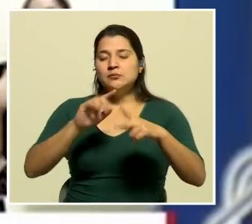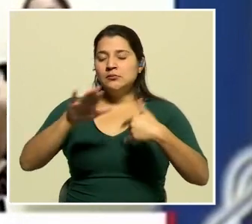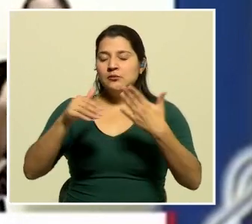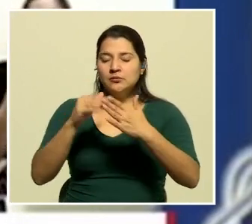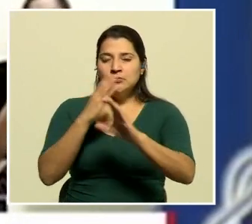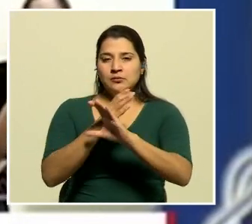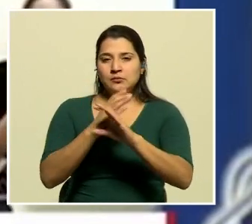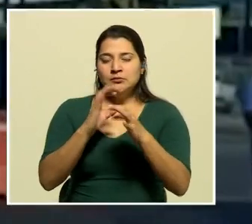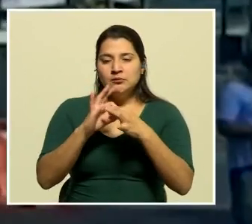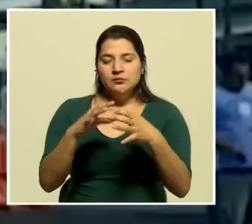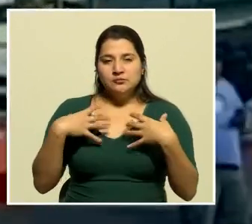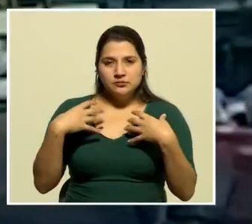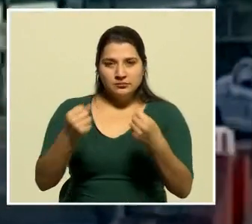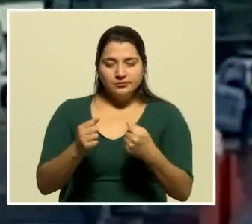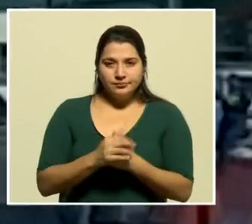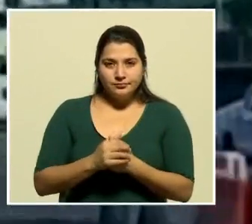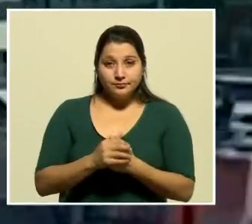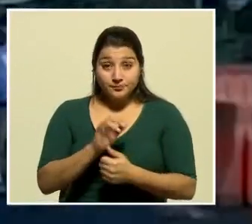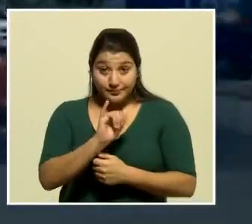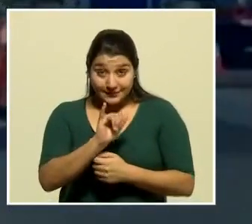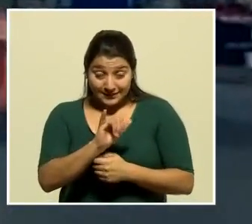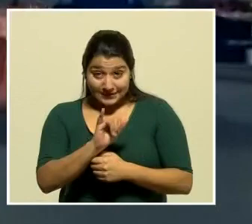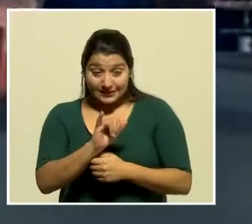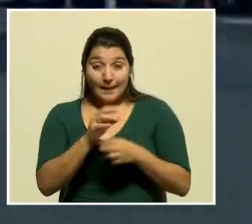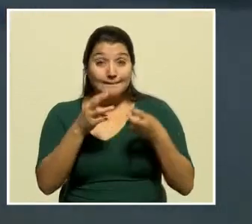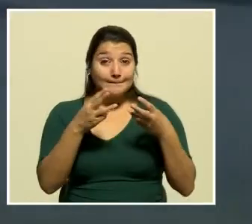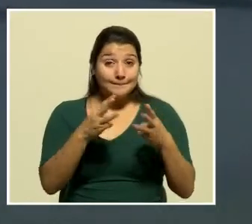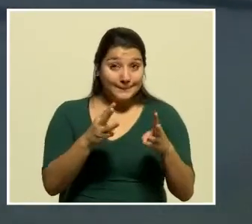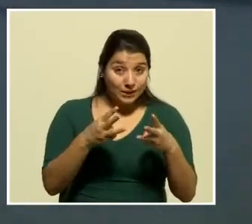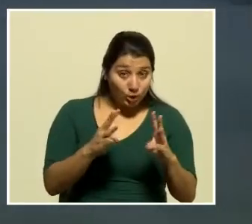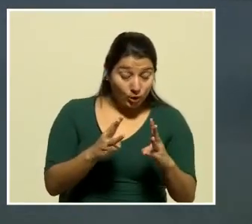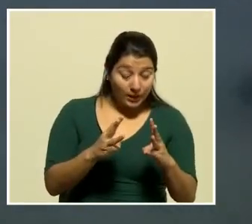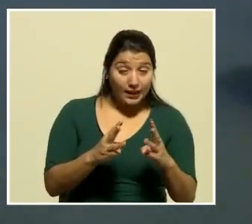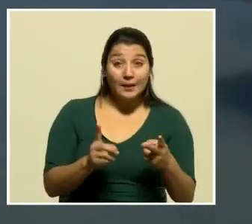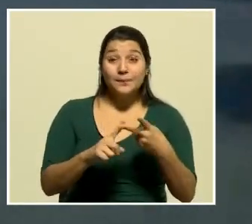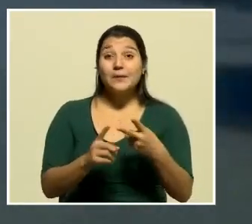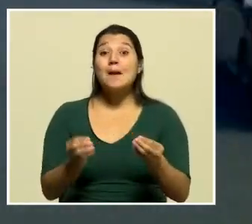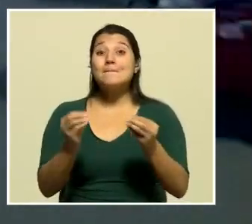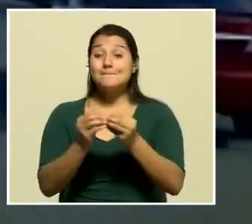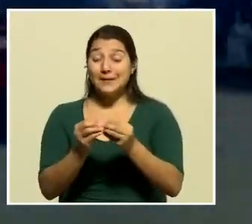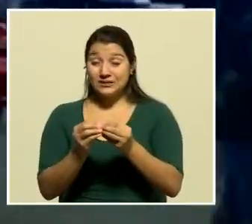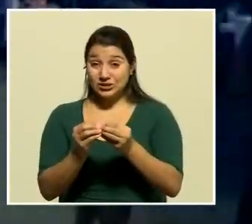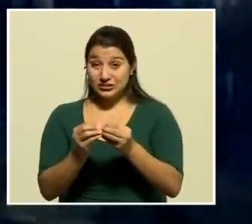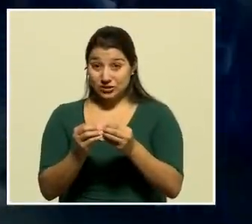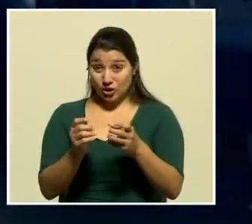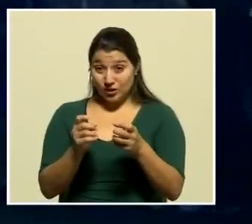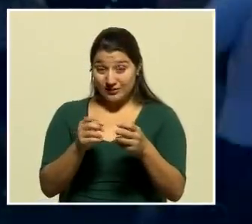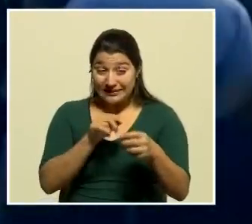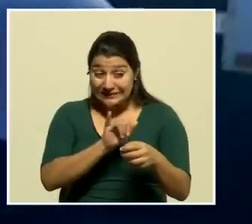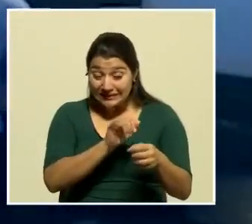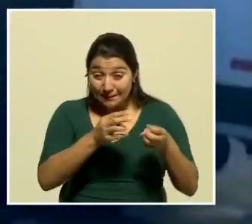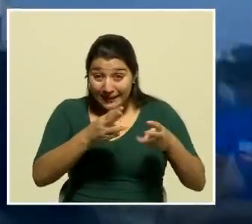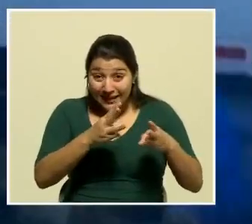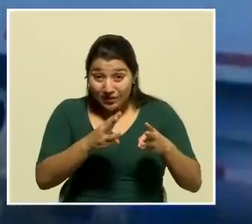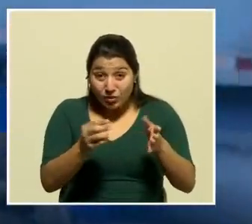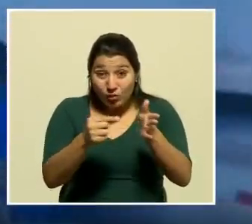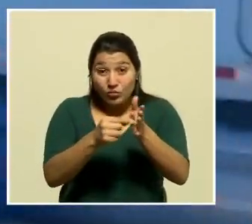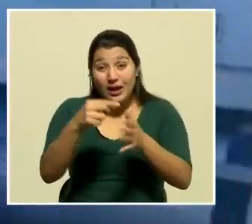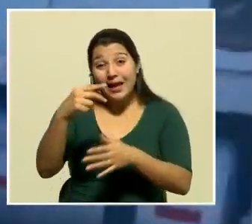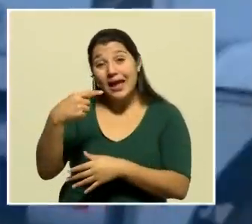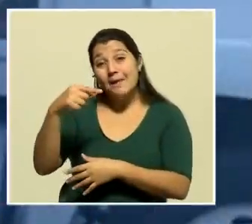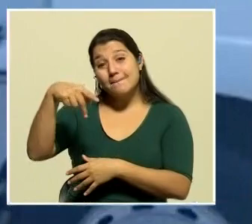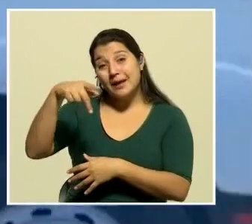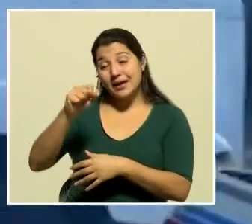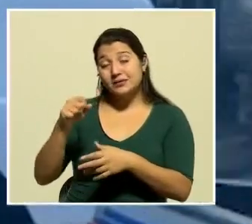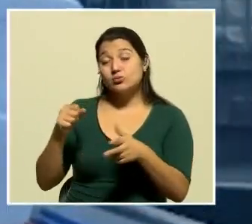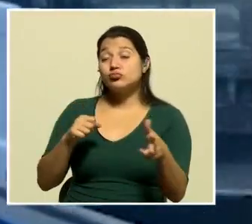sanitarias correspondientes. Este mecanismo con el seguimiento satelital permite monitorear en tiempo real el traslado de los camiones y